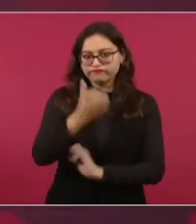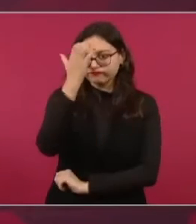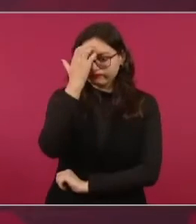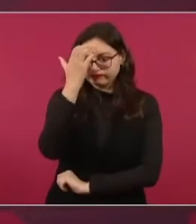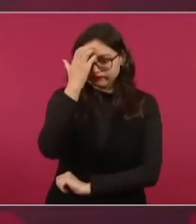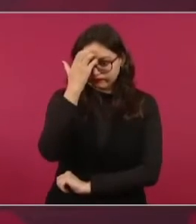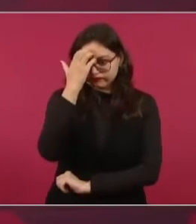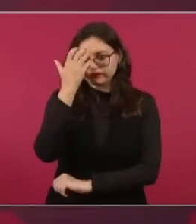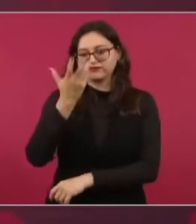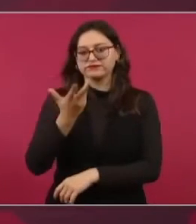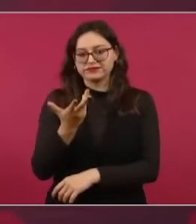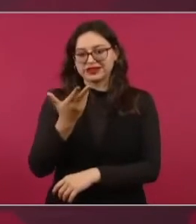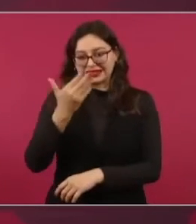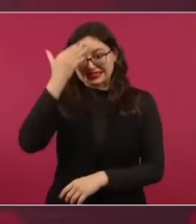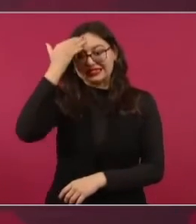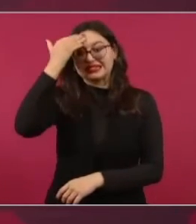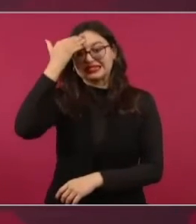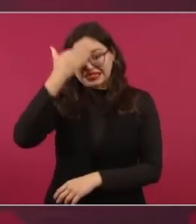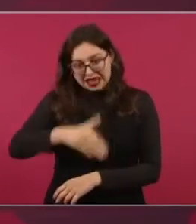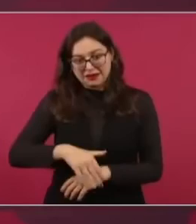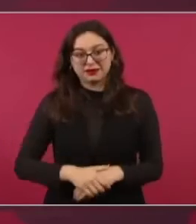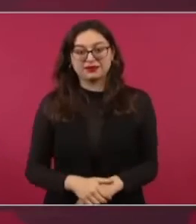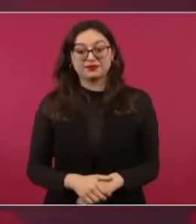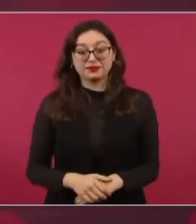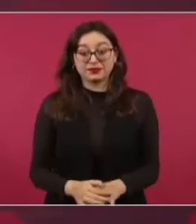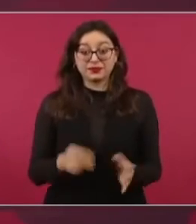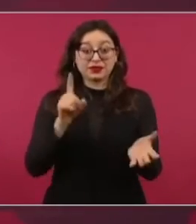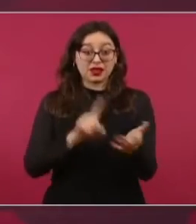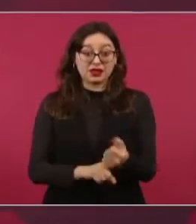porque está en los cables de Wikileaks.